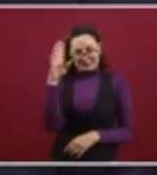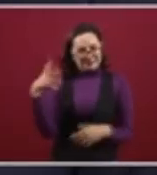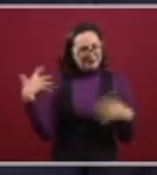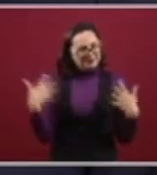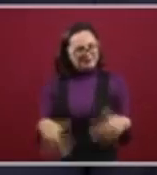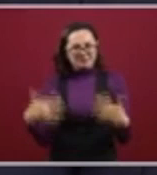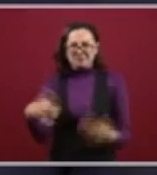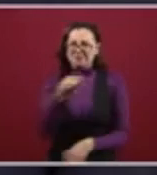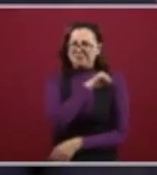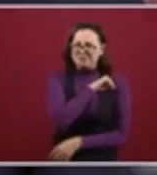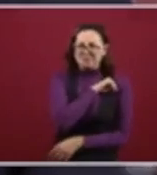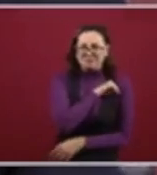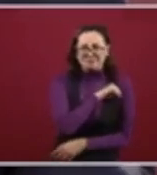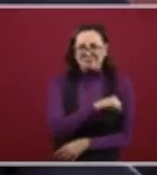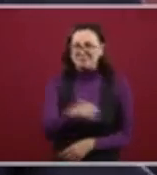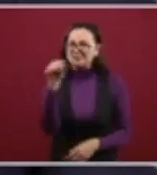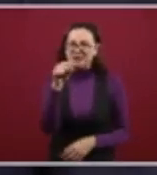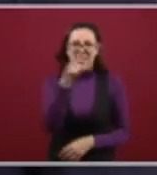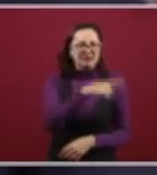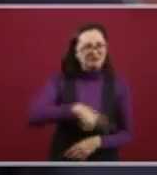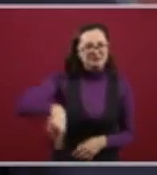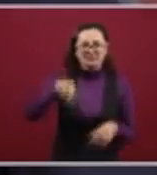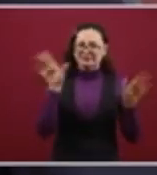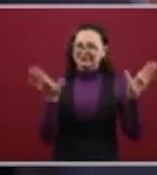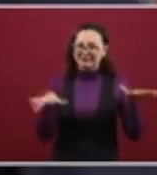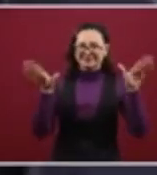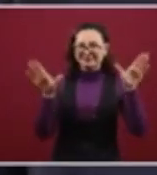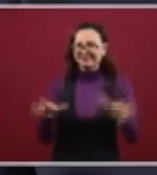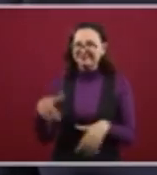respeto a los sopilotes.